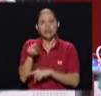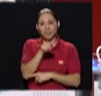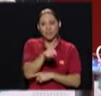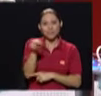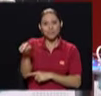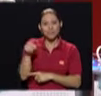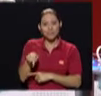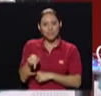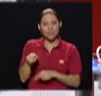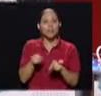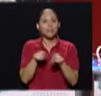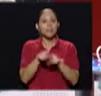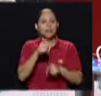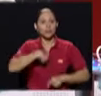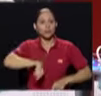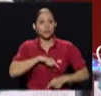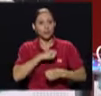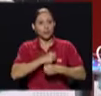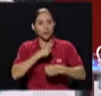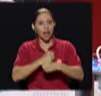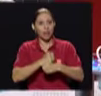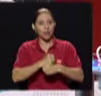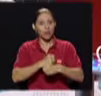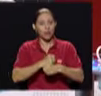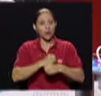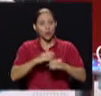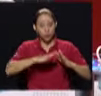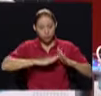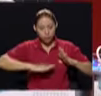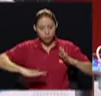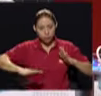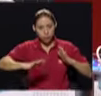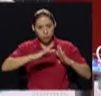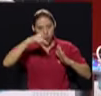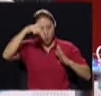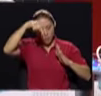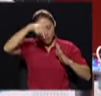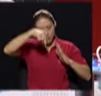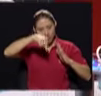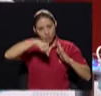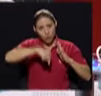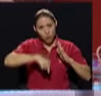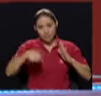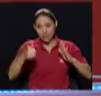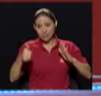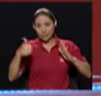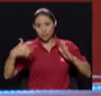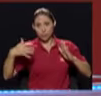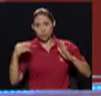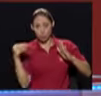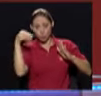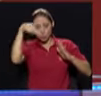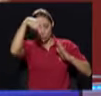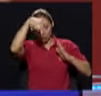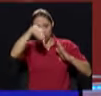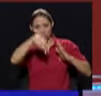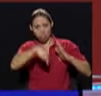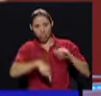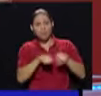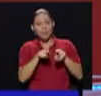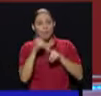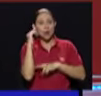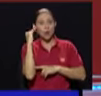estructuras particulares. Y también estamos trabajando en perforaciones, colocando sensores también en profundidad, que también nos van a conocer